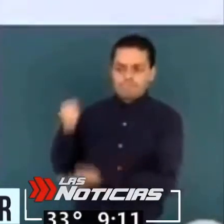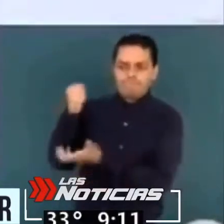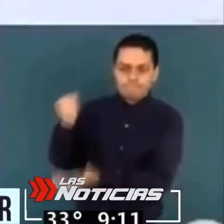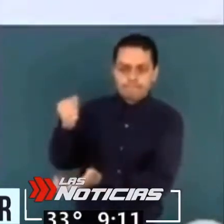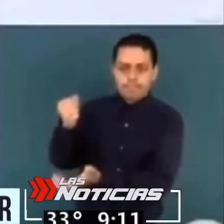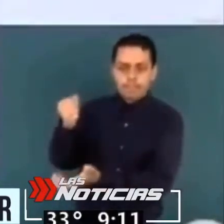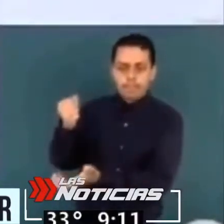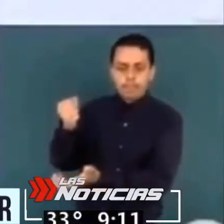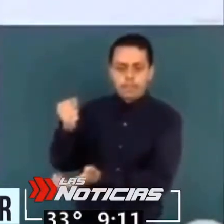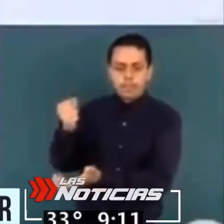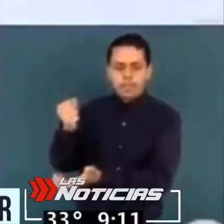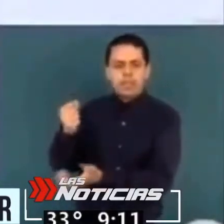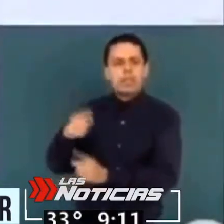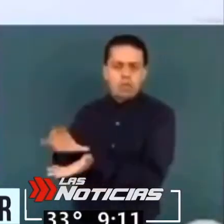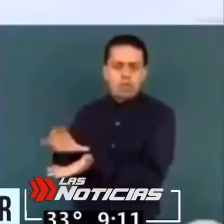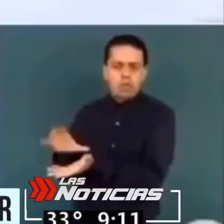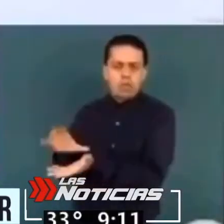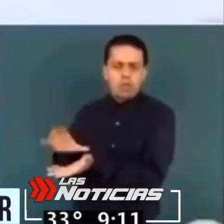son aportaciones